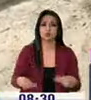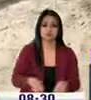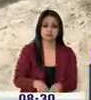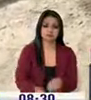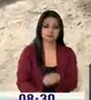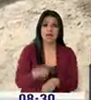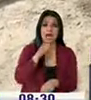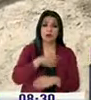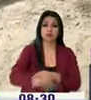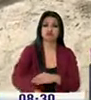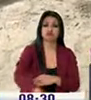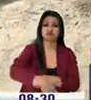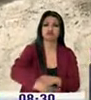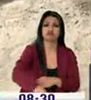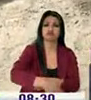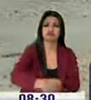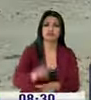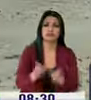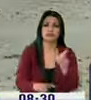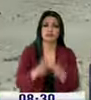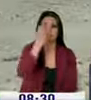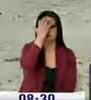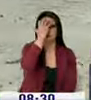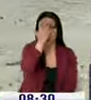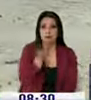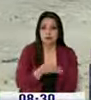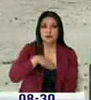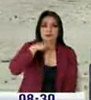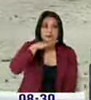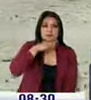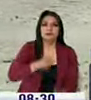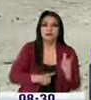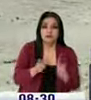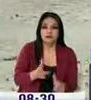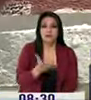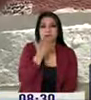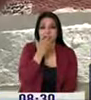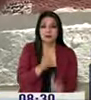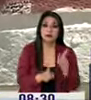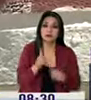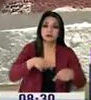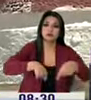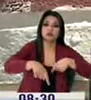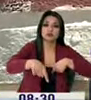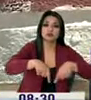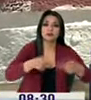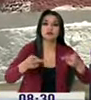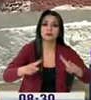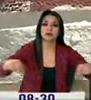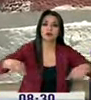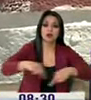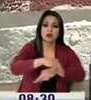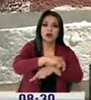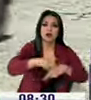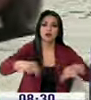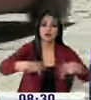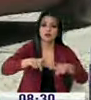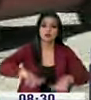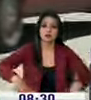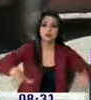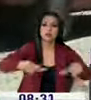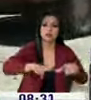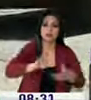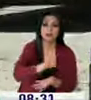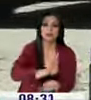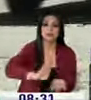de agua que mantiene preocupados e incomodados tanto a moradores como a quienes transitan por la calle Francisco Matis, ubicada en el